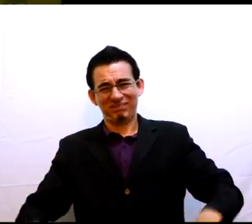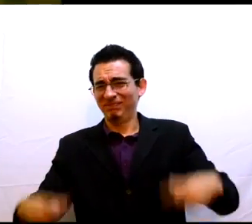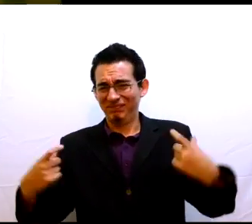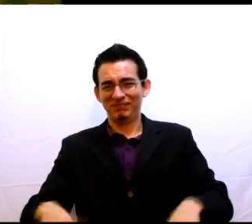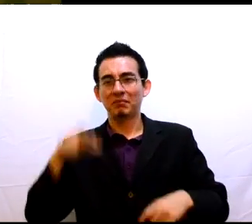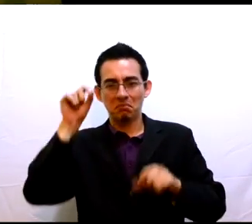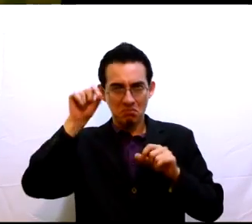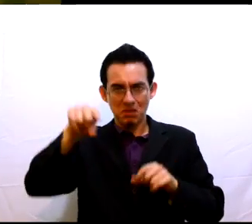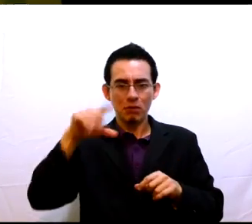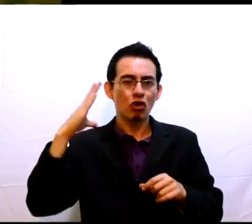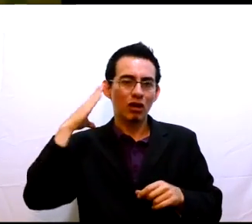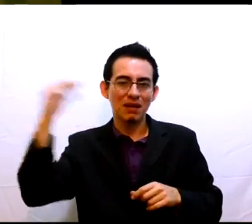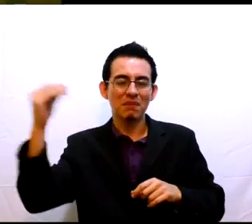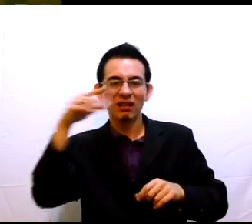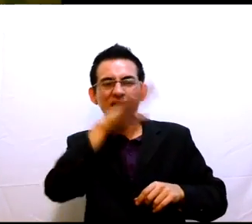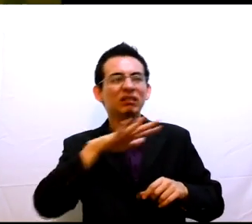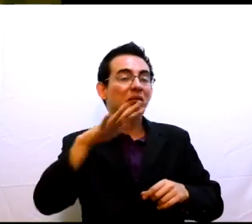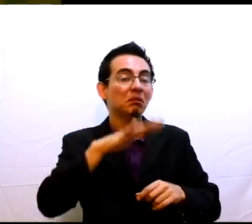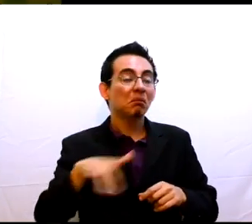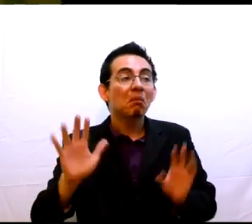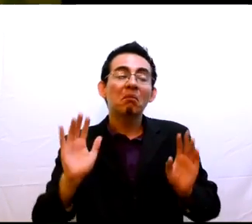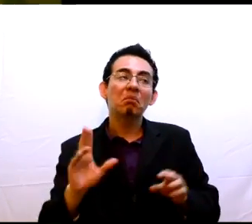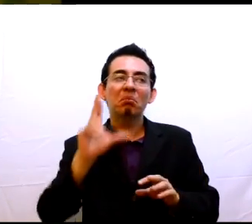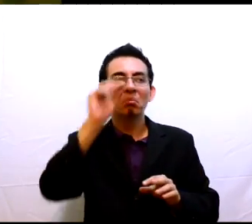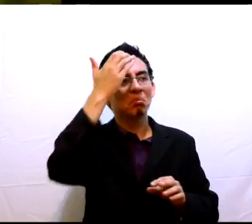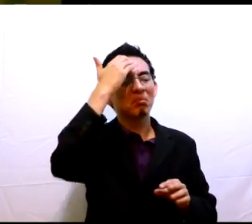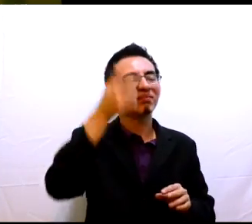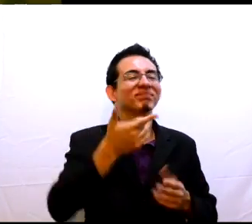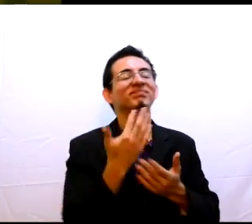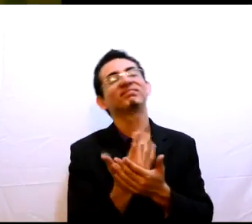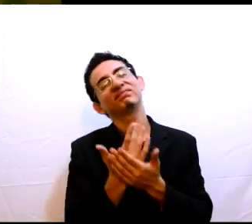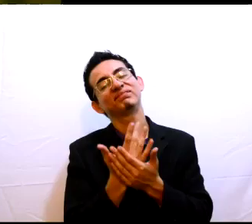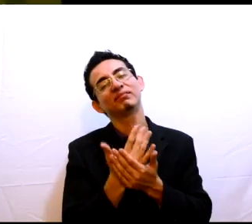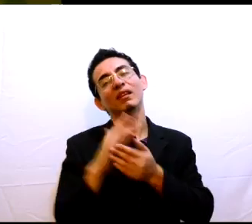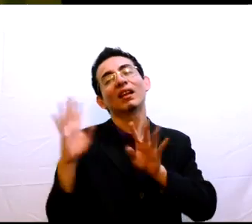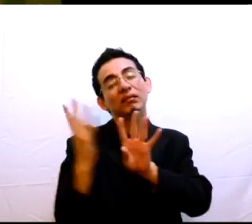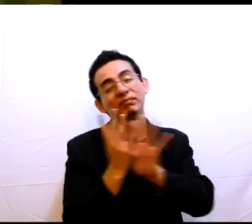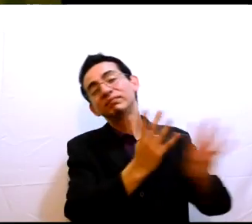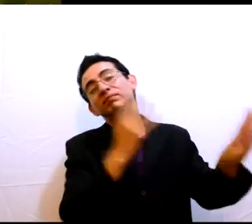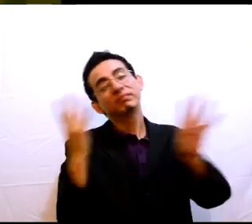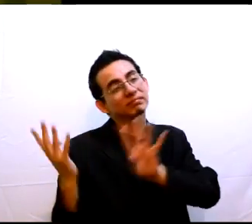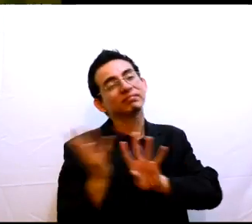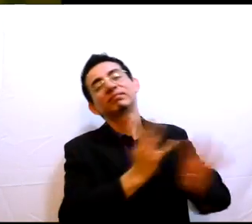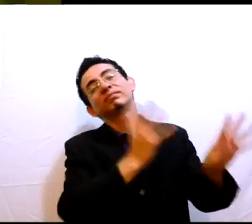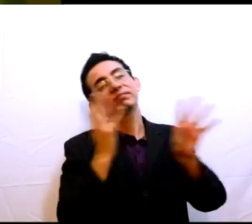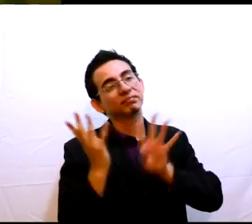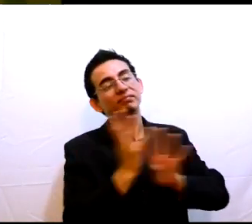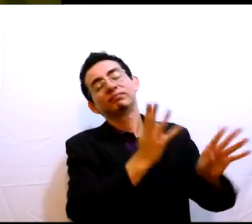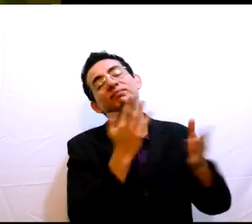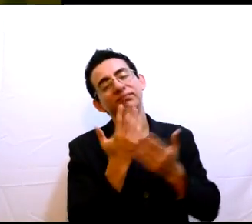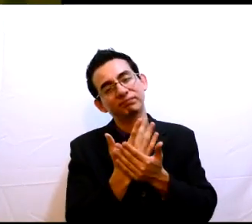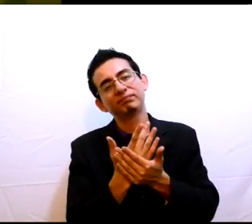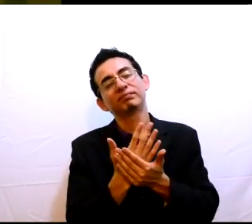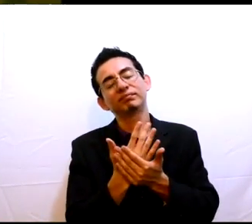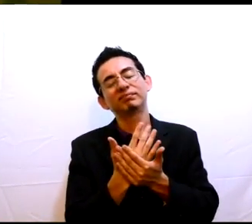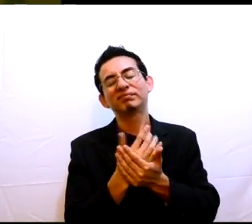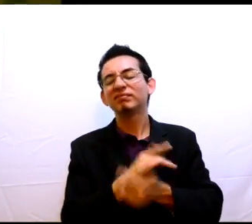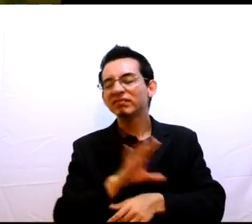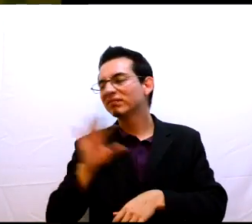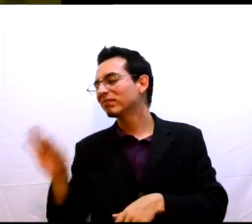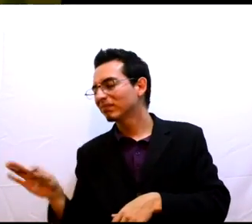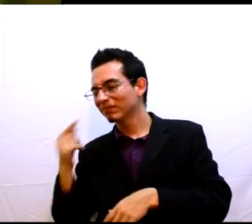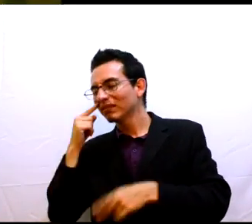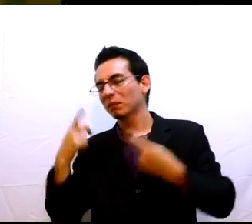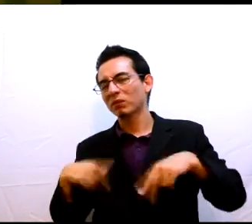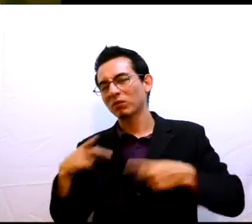que había muerto ahí andábamos entonces pues no podíamos salir porque iba pasando el cortejo fúnebre antes yo le dije el hermano le